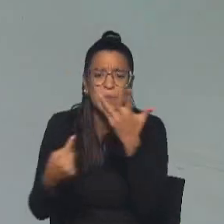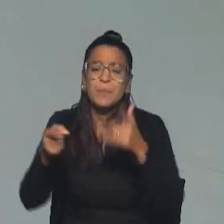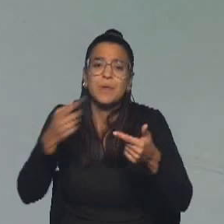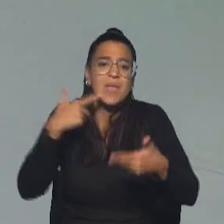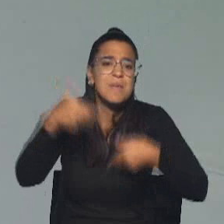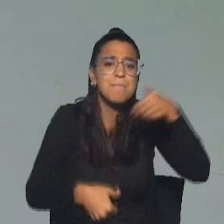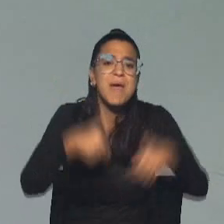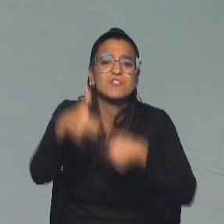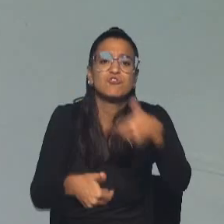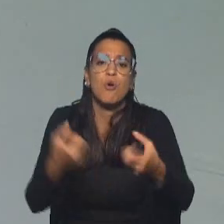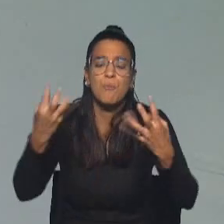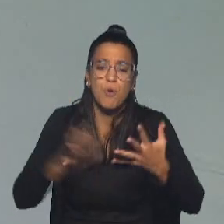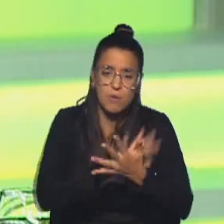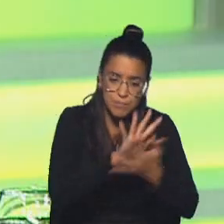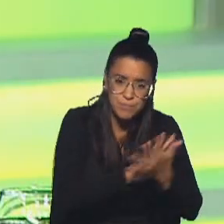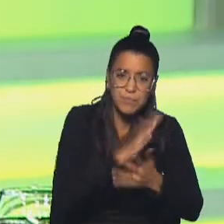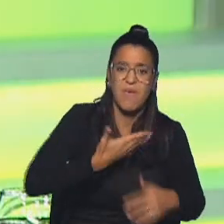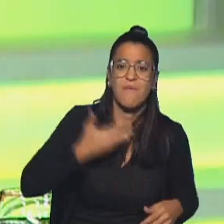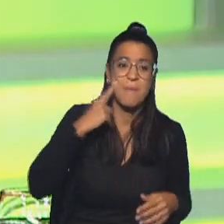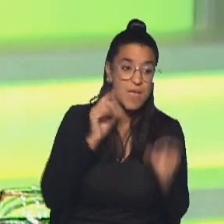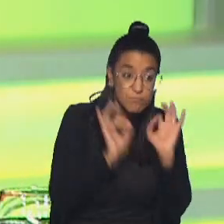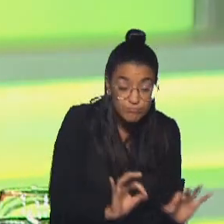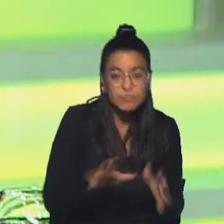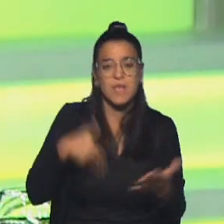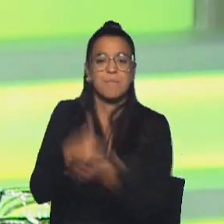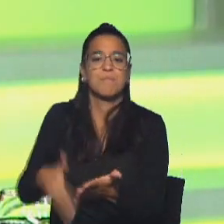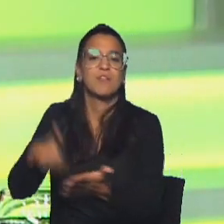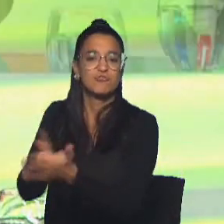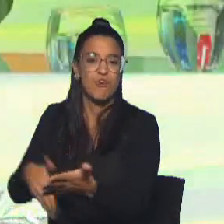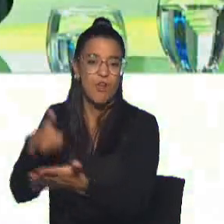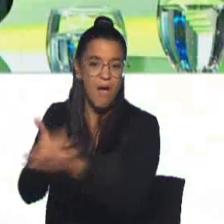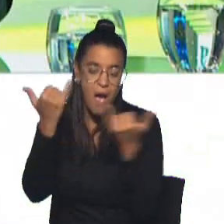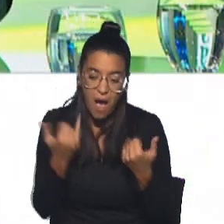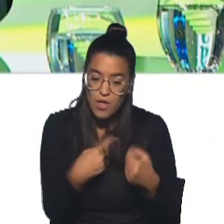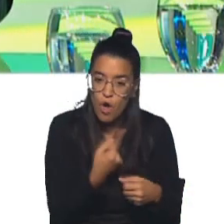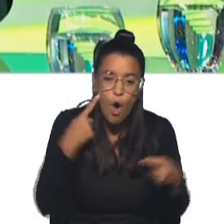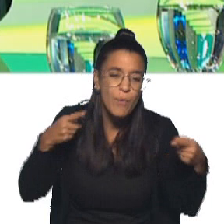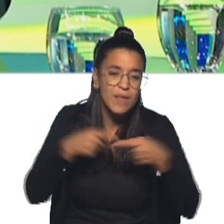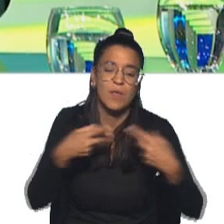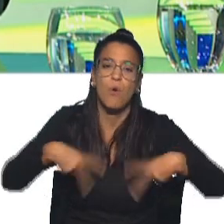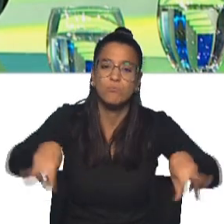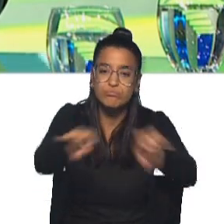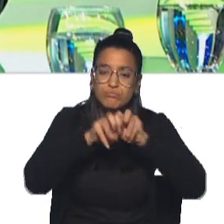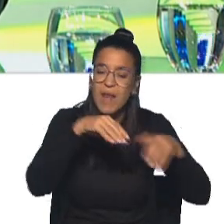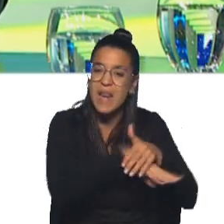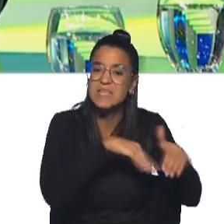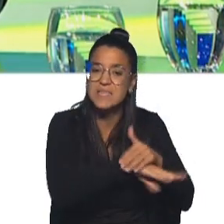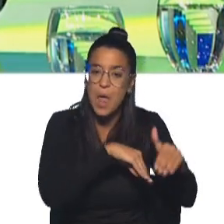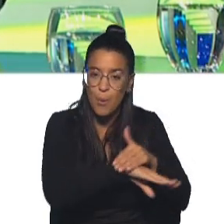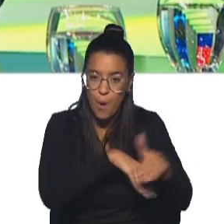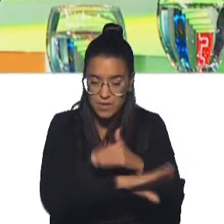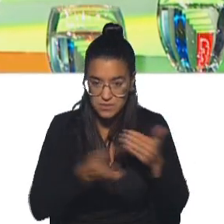las inversiones porque se resolvió el problema del fondo. Nosotros ahora nuestro objetivo es acumular reservas y